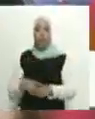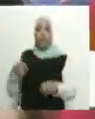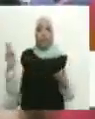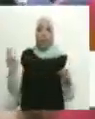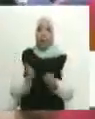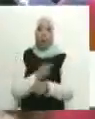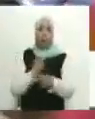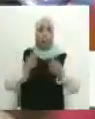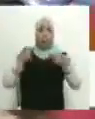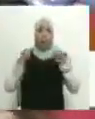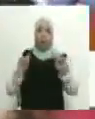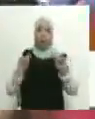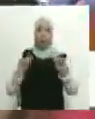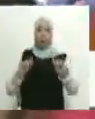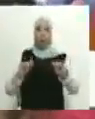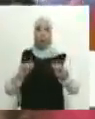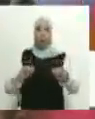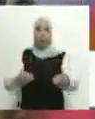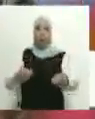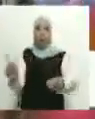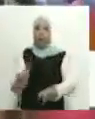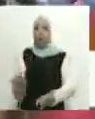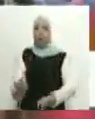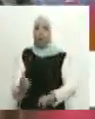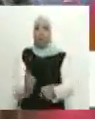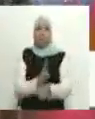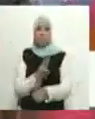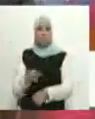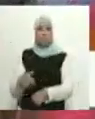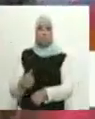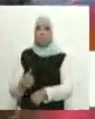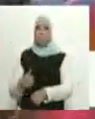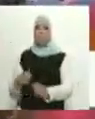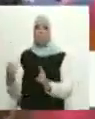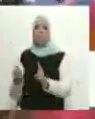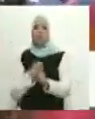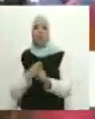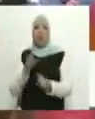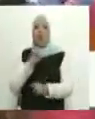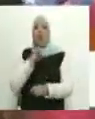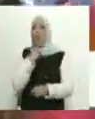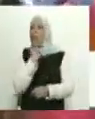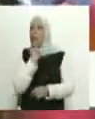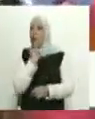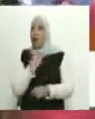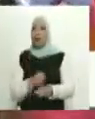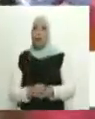bloqueos. No, nosotros no somos violentos. Nosotros lo que es que no nos quedamos callados ante nadie.